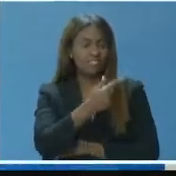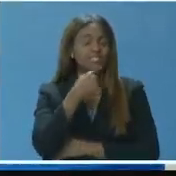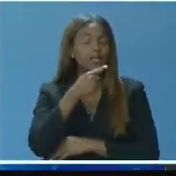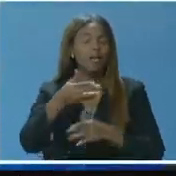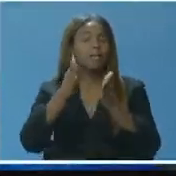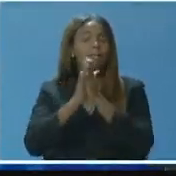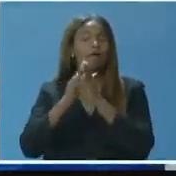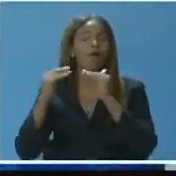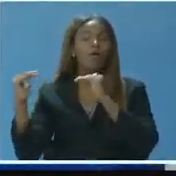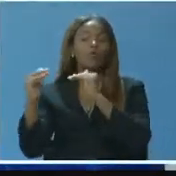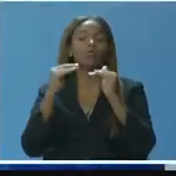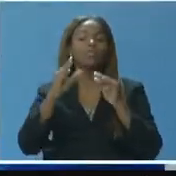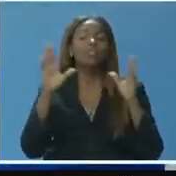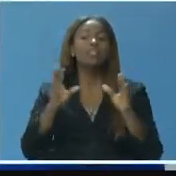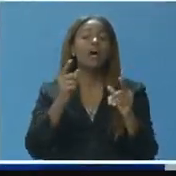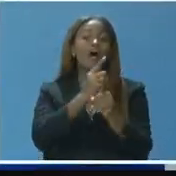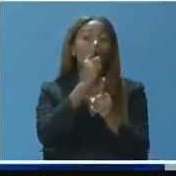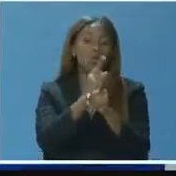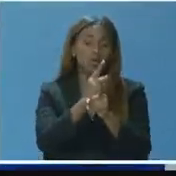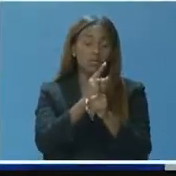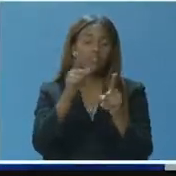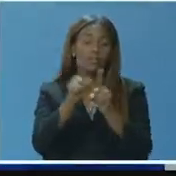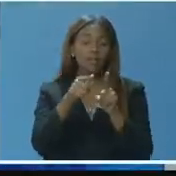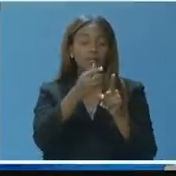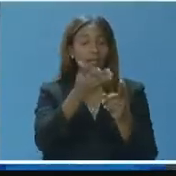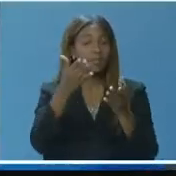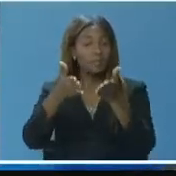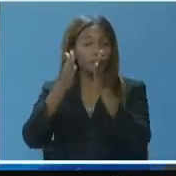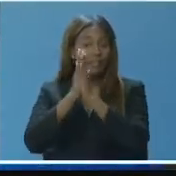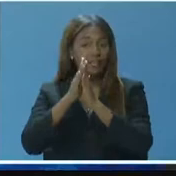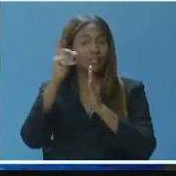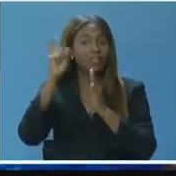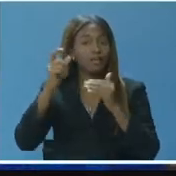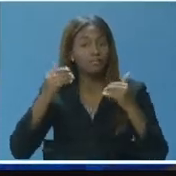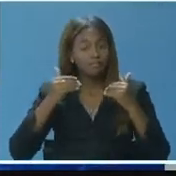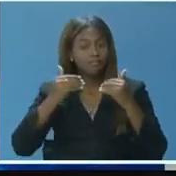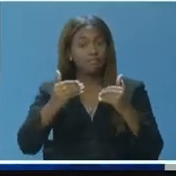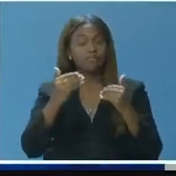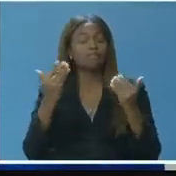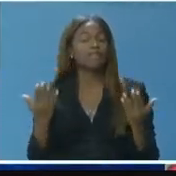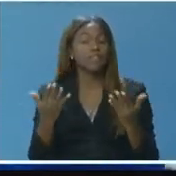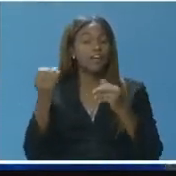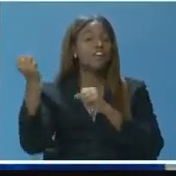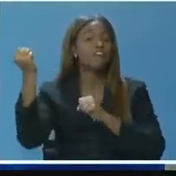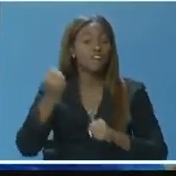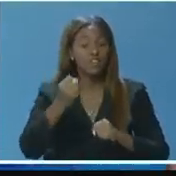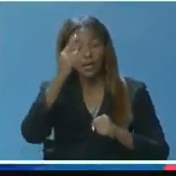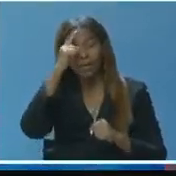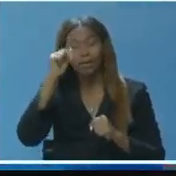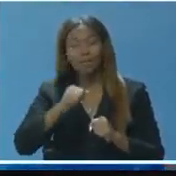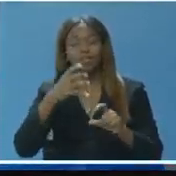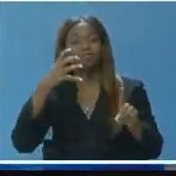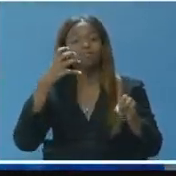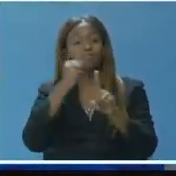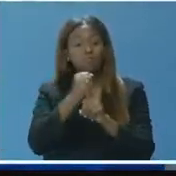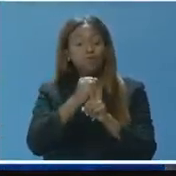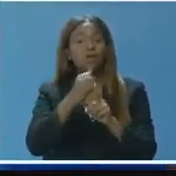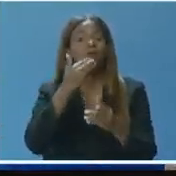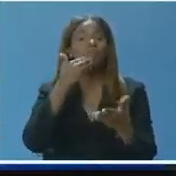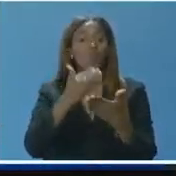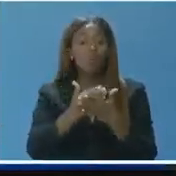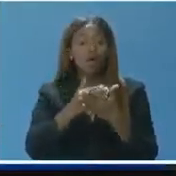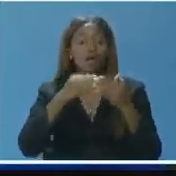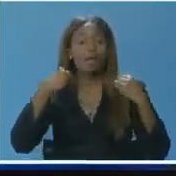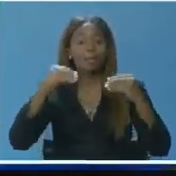contundencia. Asimismo, el defensor del pueblo pidió a la justicia que tiene que proceder de manera fuerte para darle un golpe efectivo a las